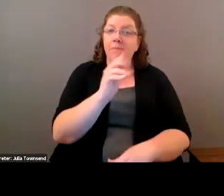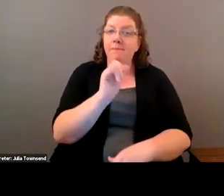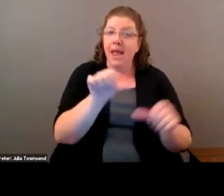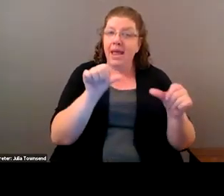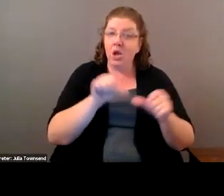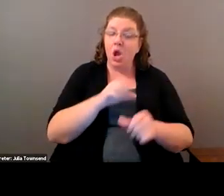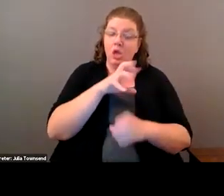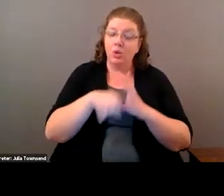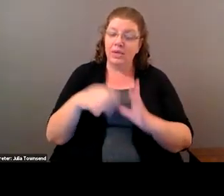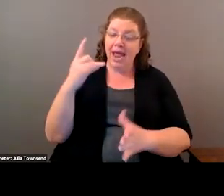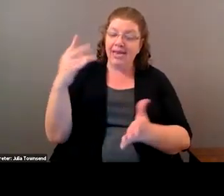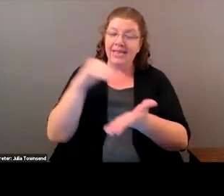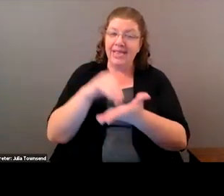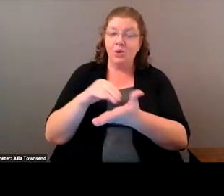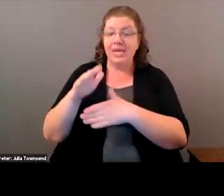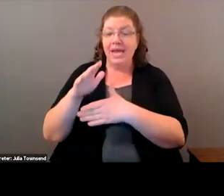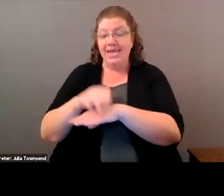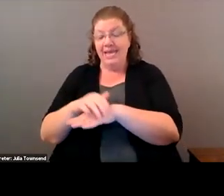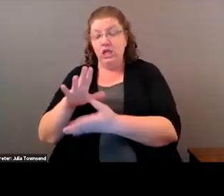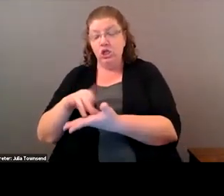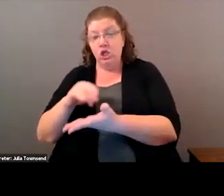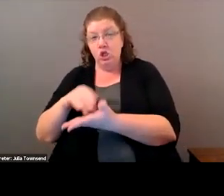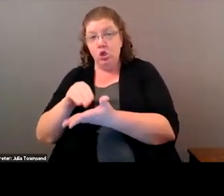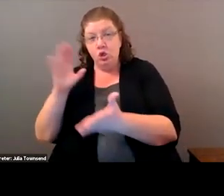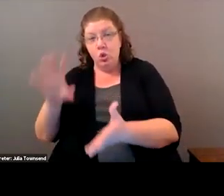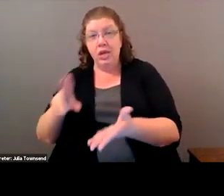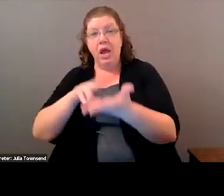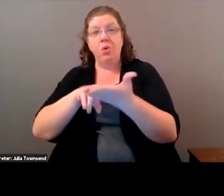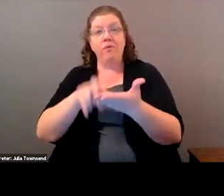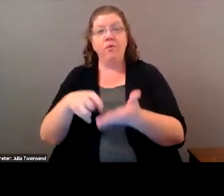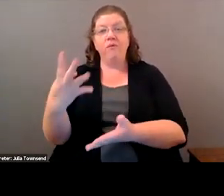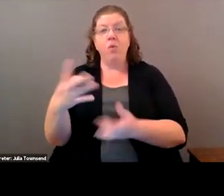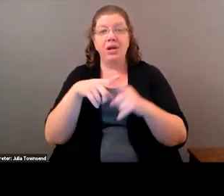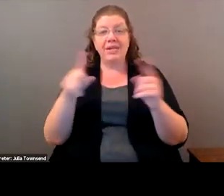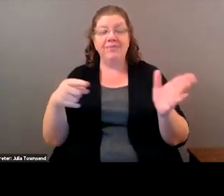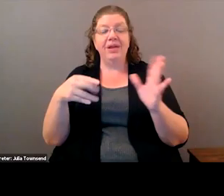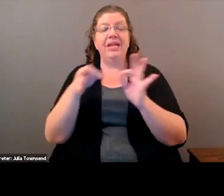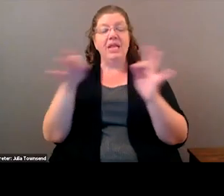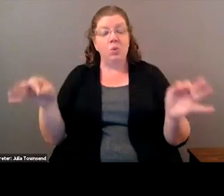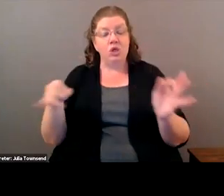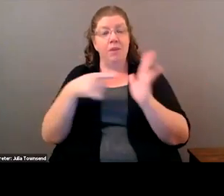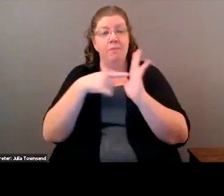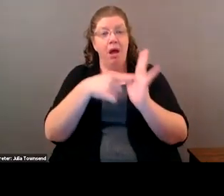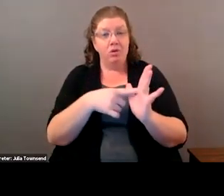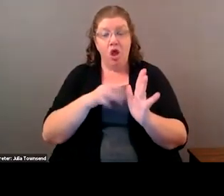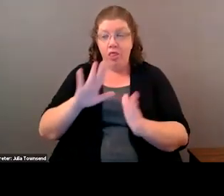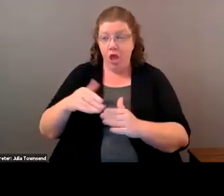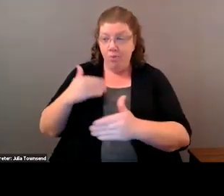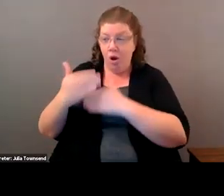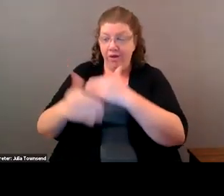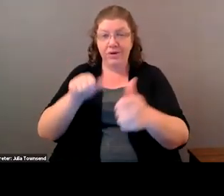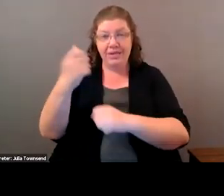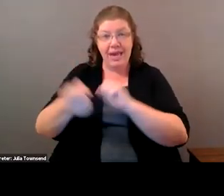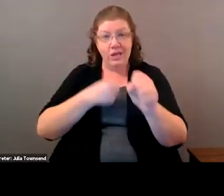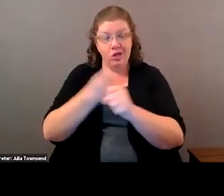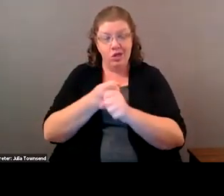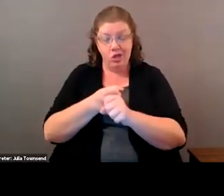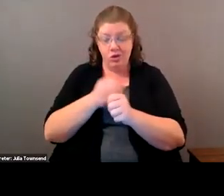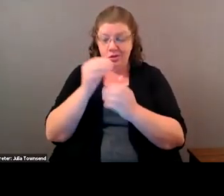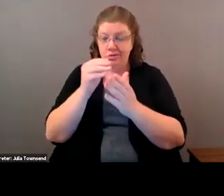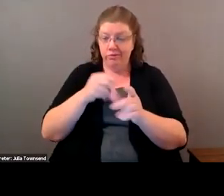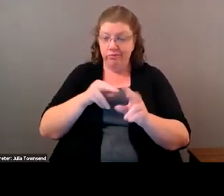incluyo mil 18.000 estudiantes que estaban inscritos en diferentes modelos de doble inmersión